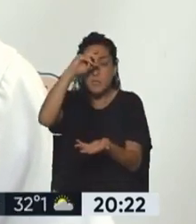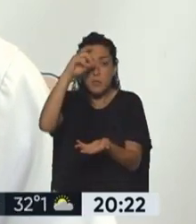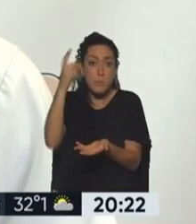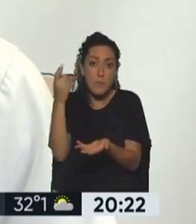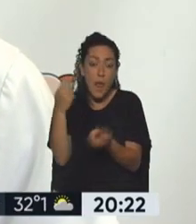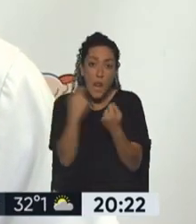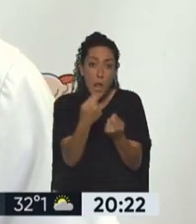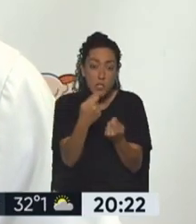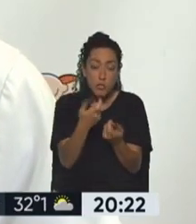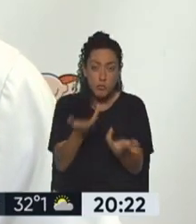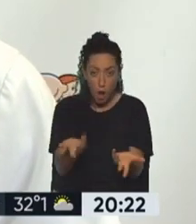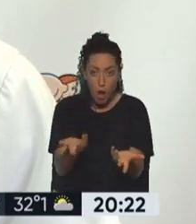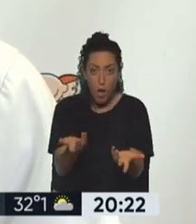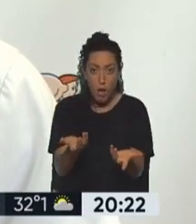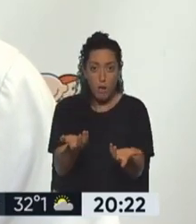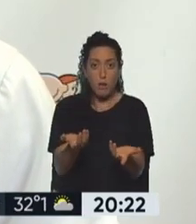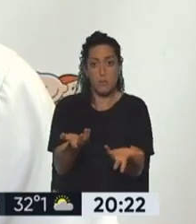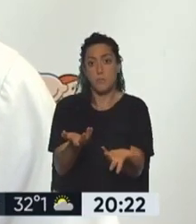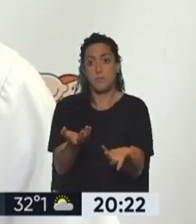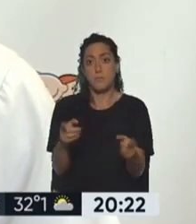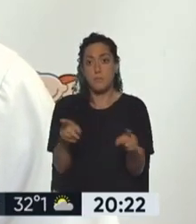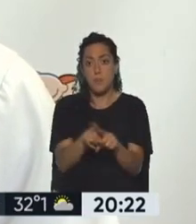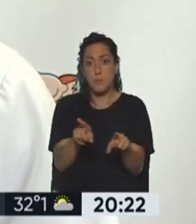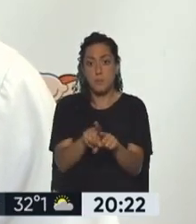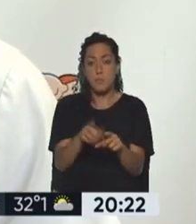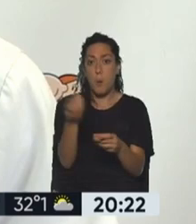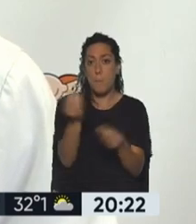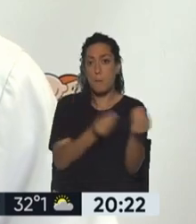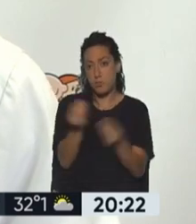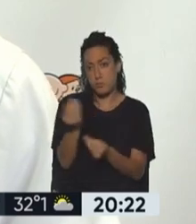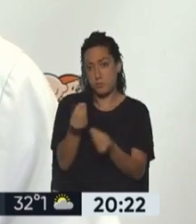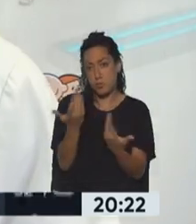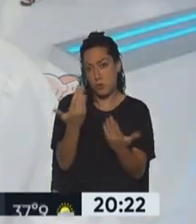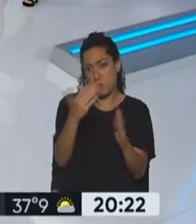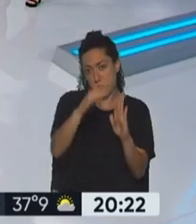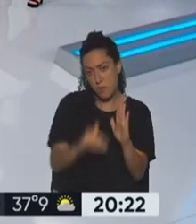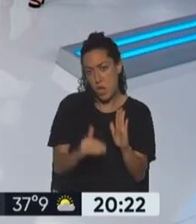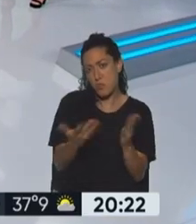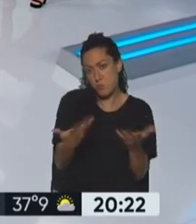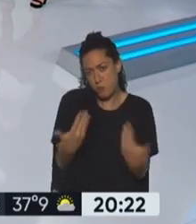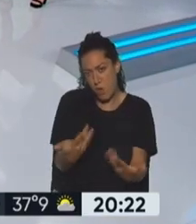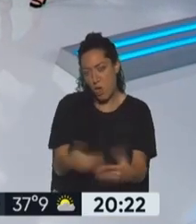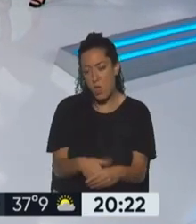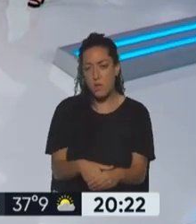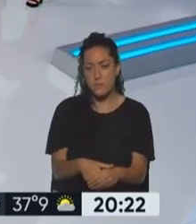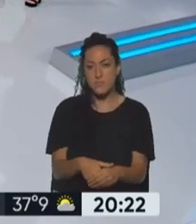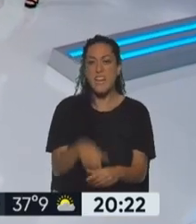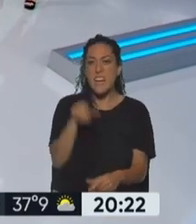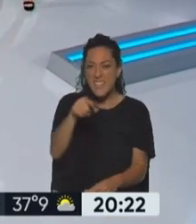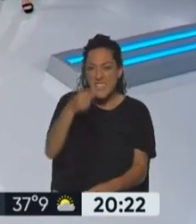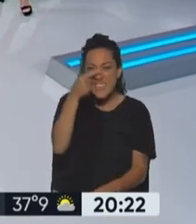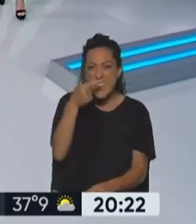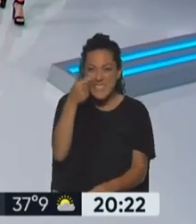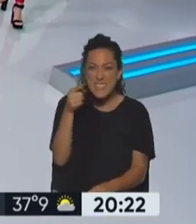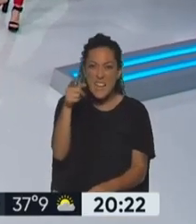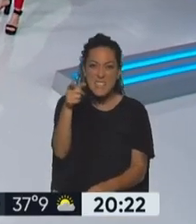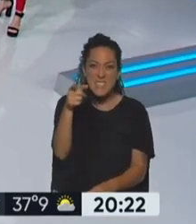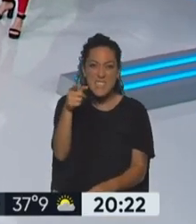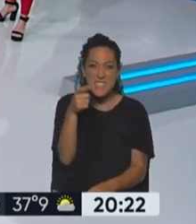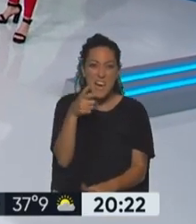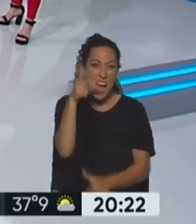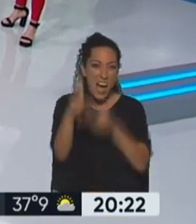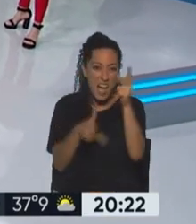justamente los lugares que pudieran tener un mejor presupuesto. Y esto es interesante, el esto Hard lo Rock, dice él. Entre otros